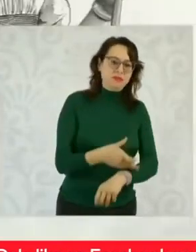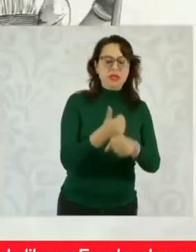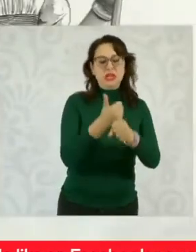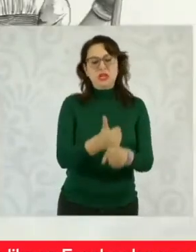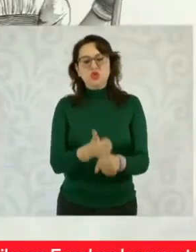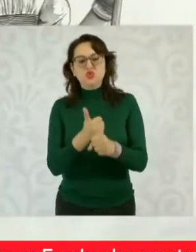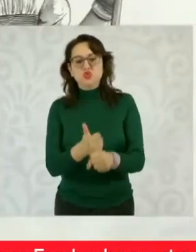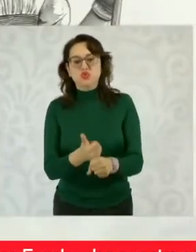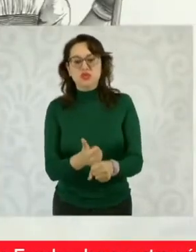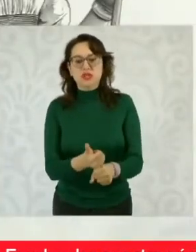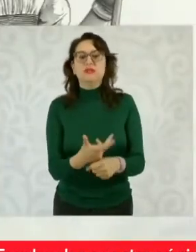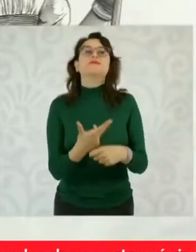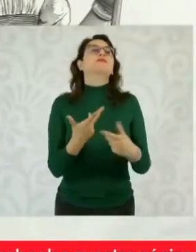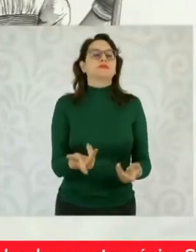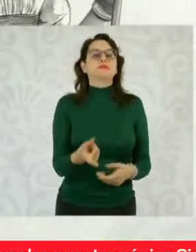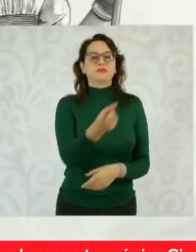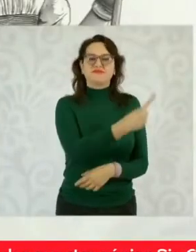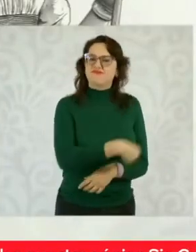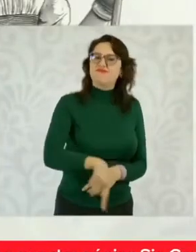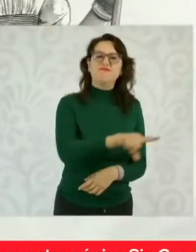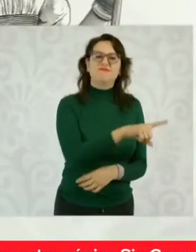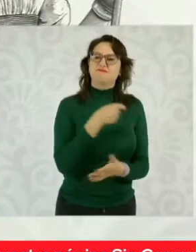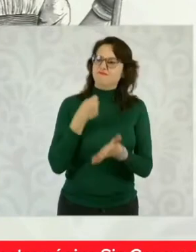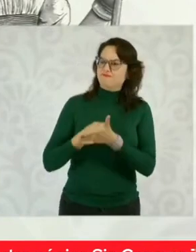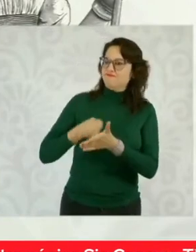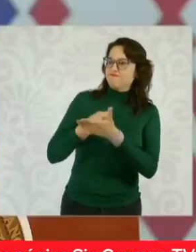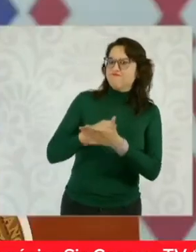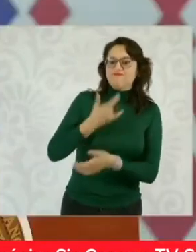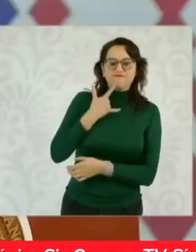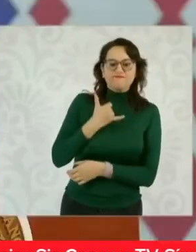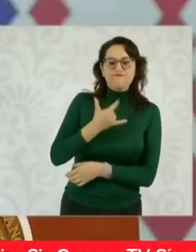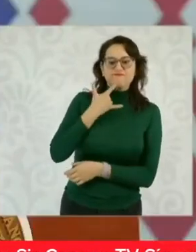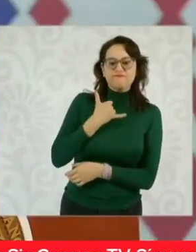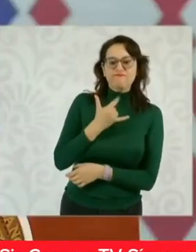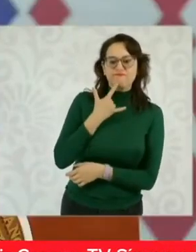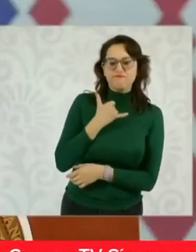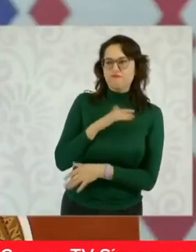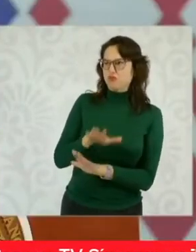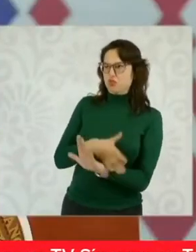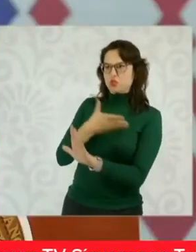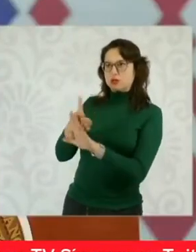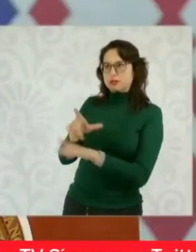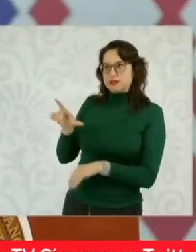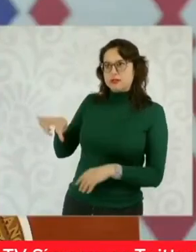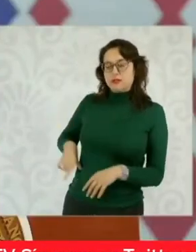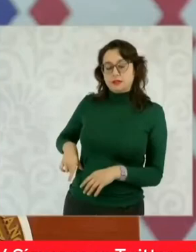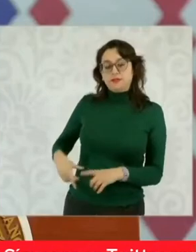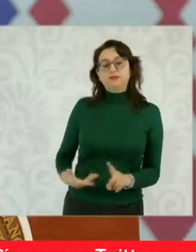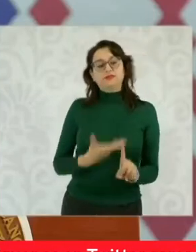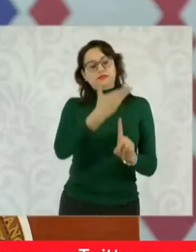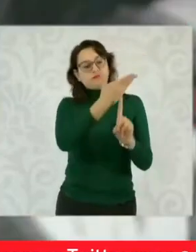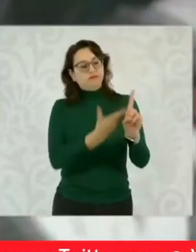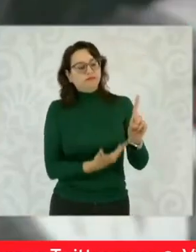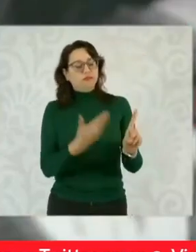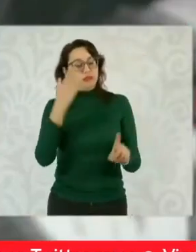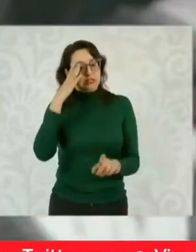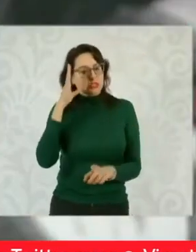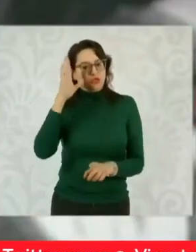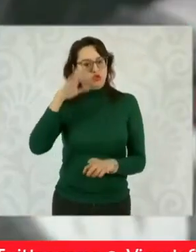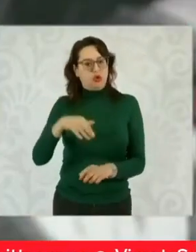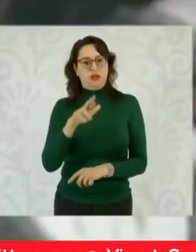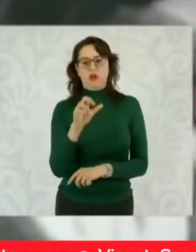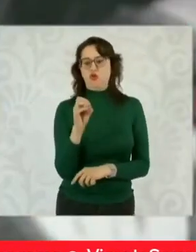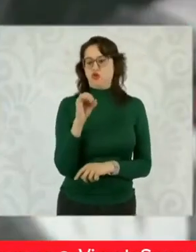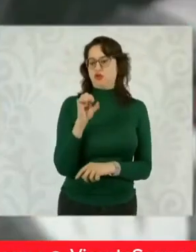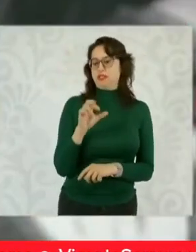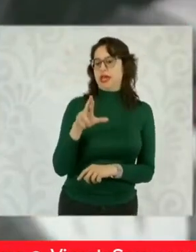y ello implicó la resistencia y lucha contra esta práctica infame. Fue así como doña Rosario Ibarra emprendió una